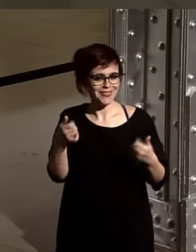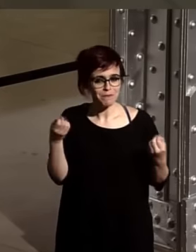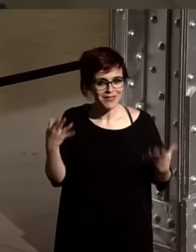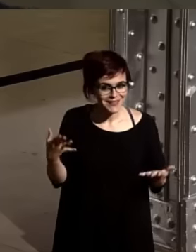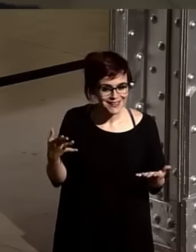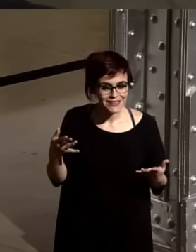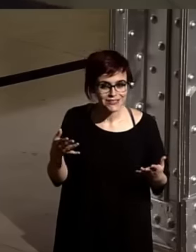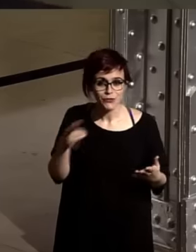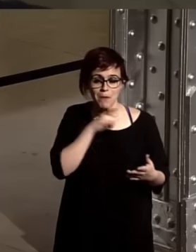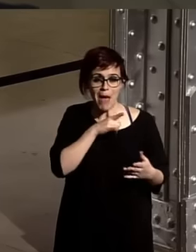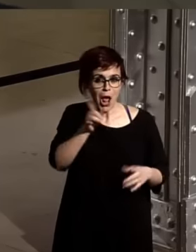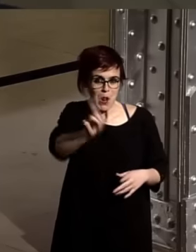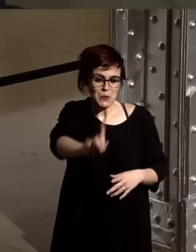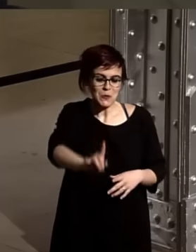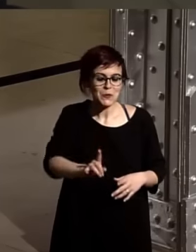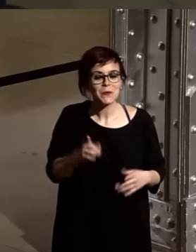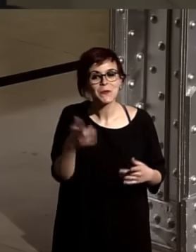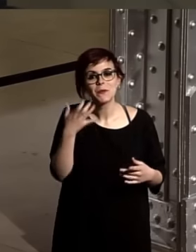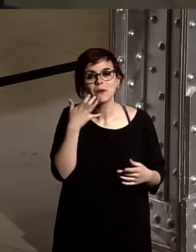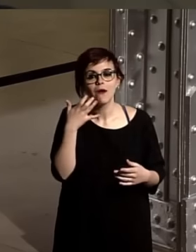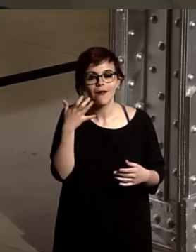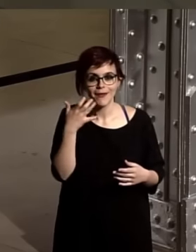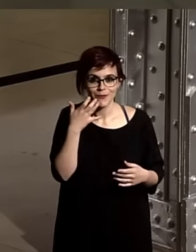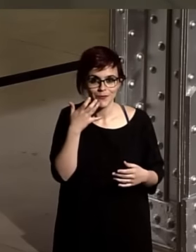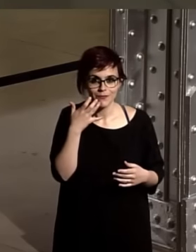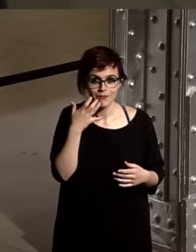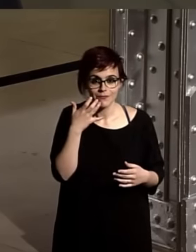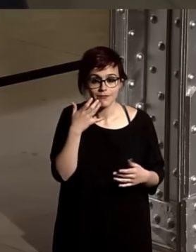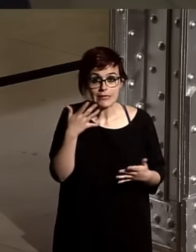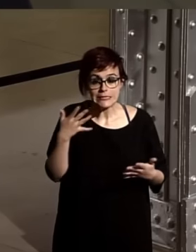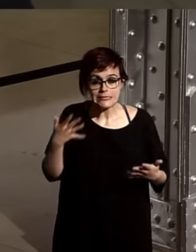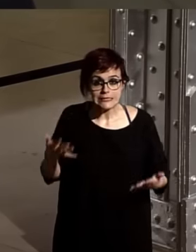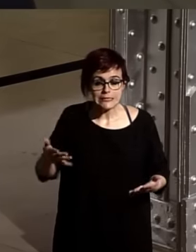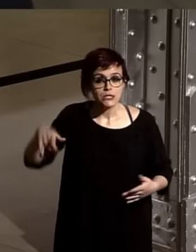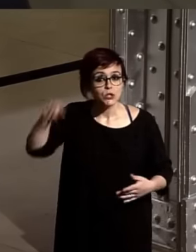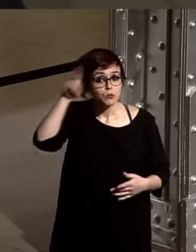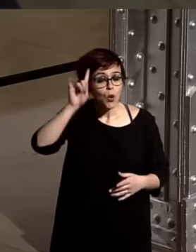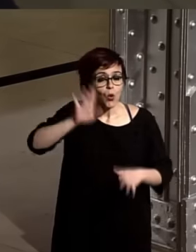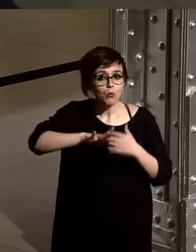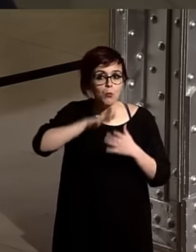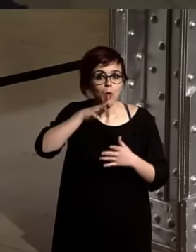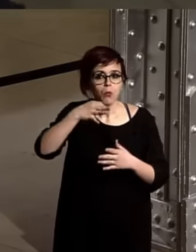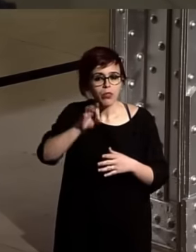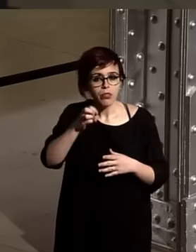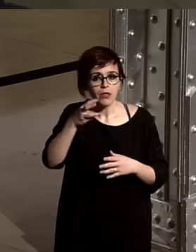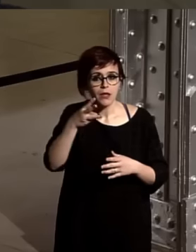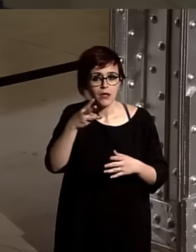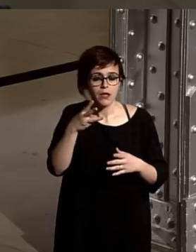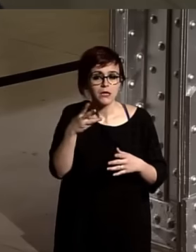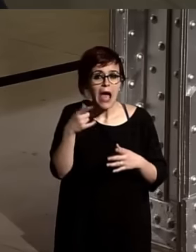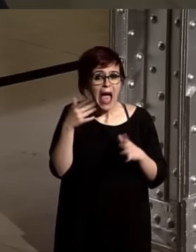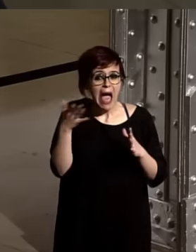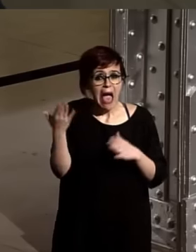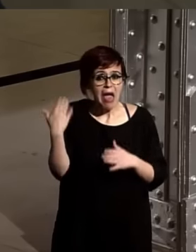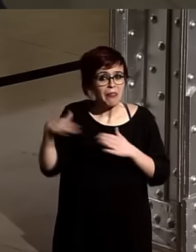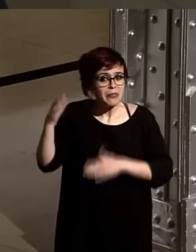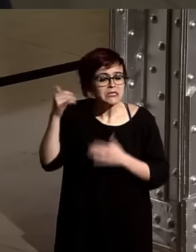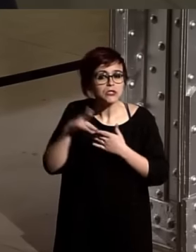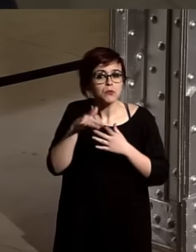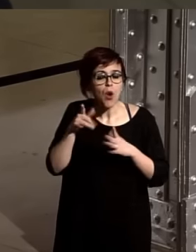que no están mal francamente eh No lo sé en los últimos 100 años Sí Prácticamente no sabemos nada de la evolución